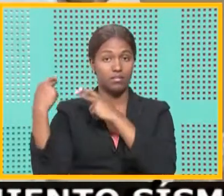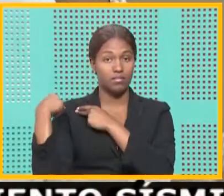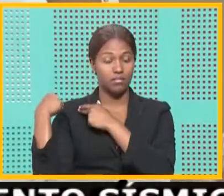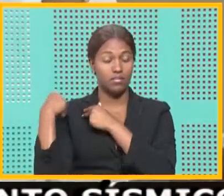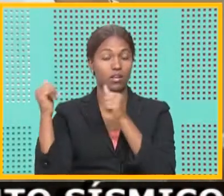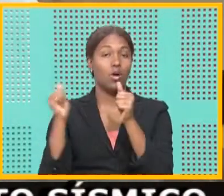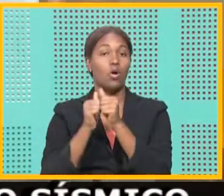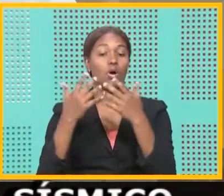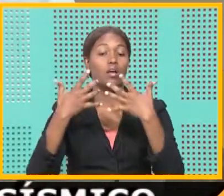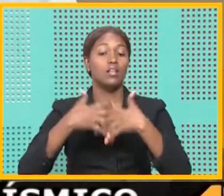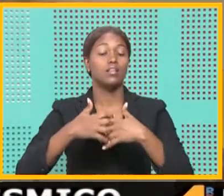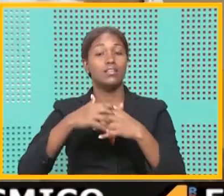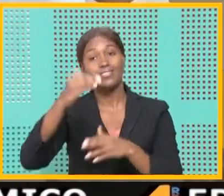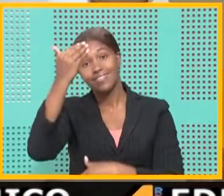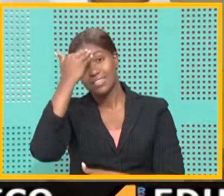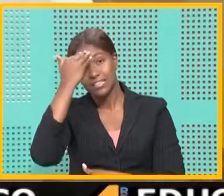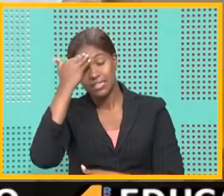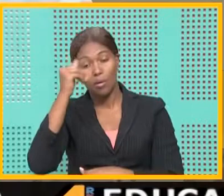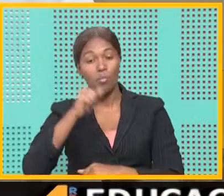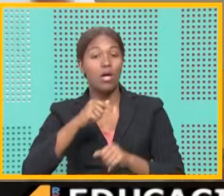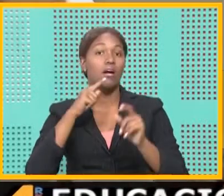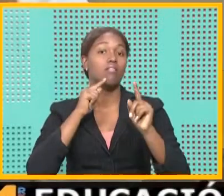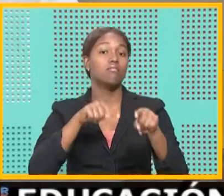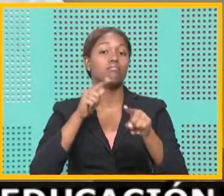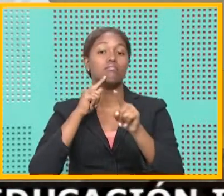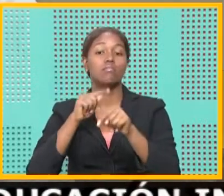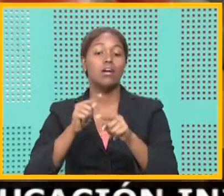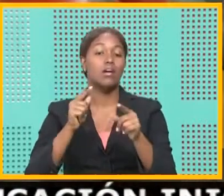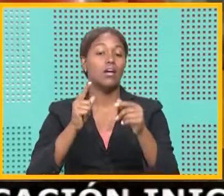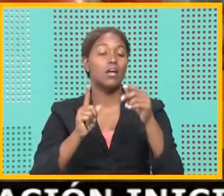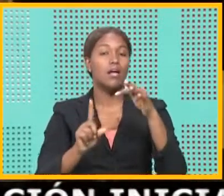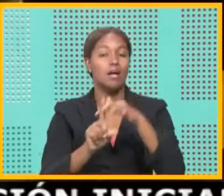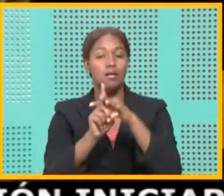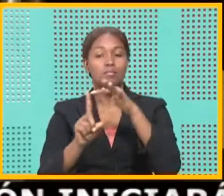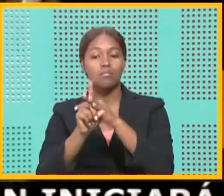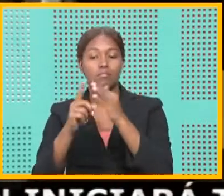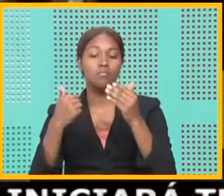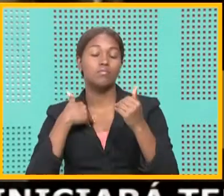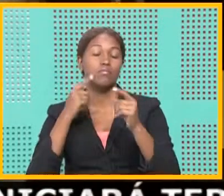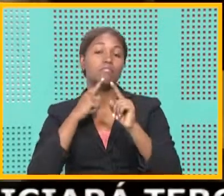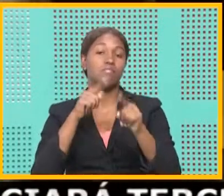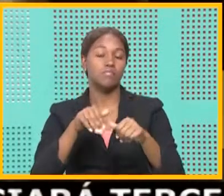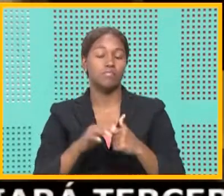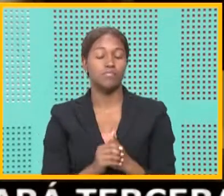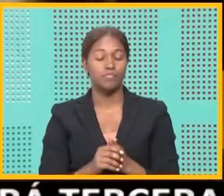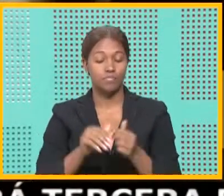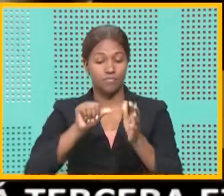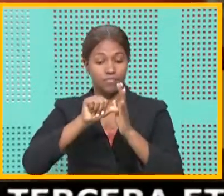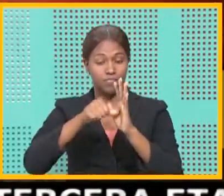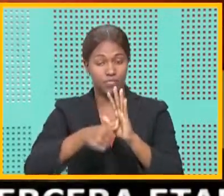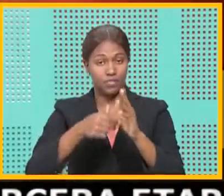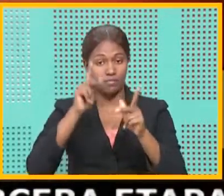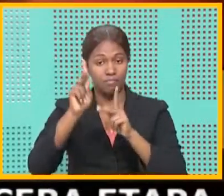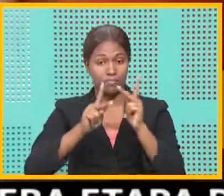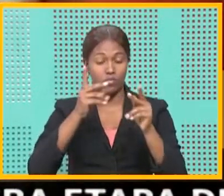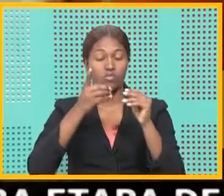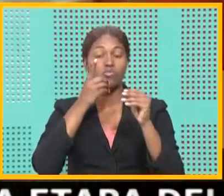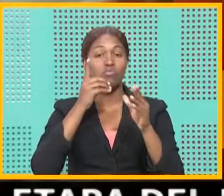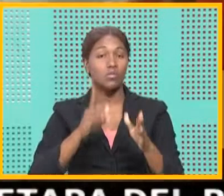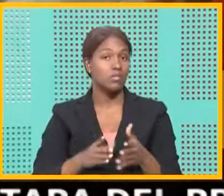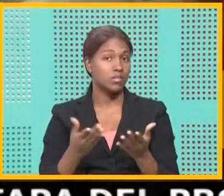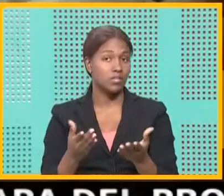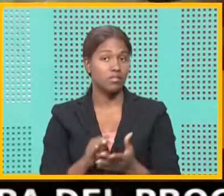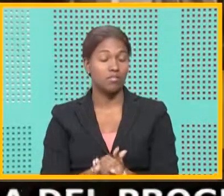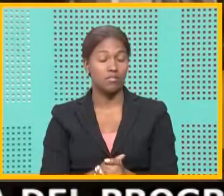una industria que sabe responder en los momentos que se le llama. Reitero es al pueblo dominicano